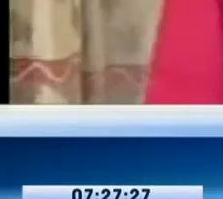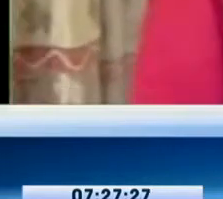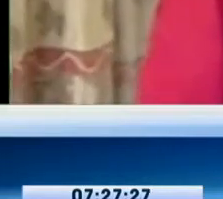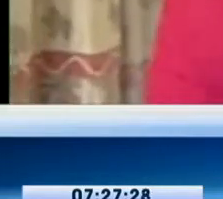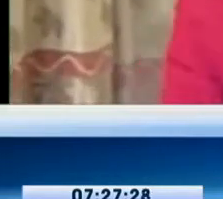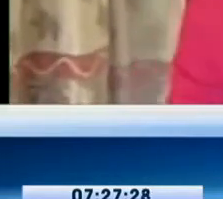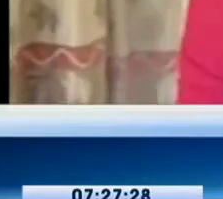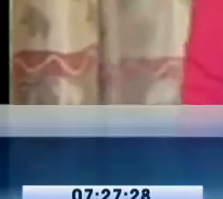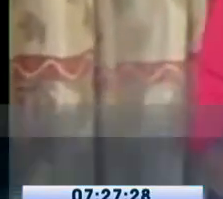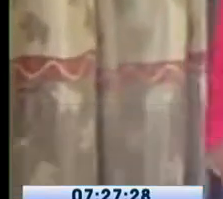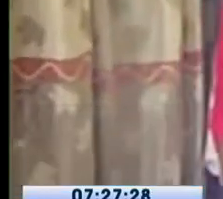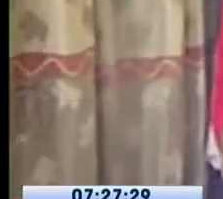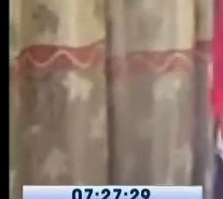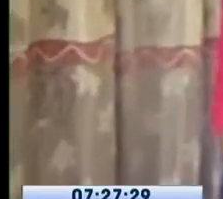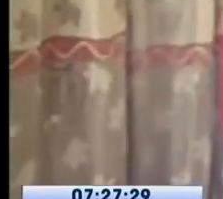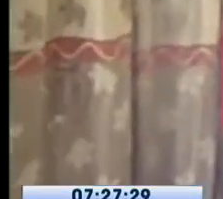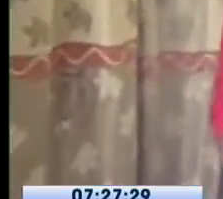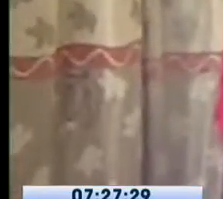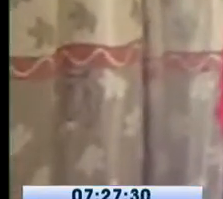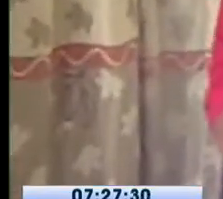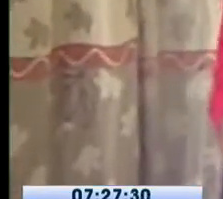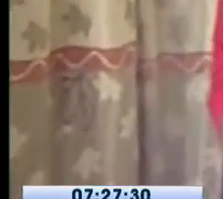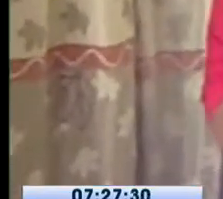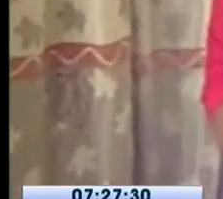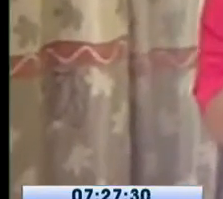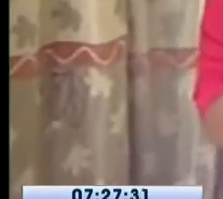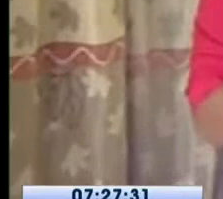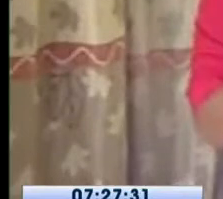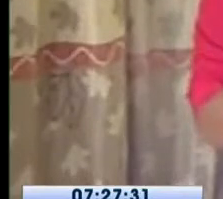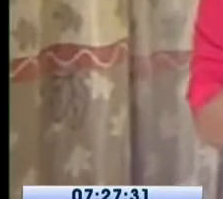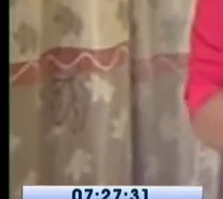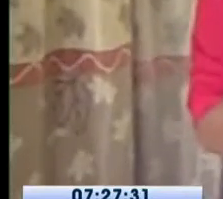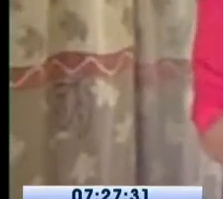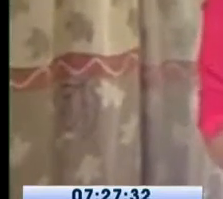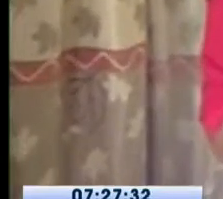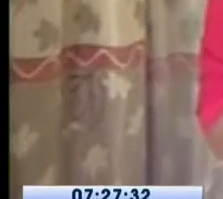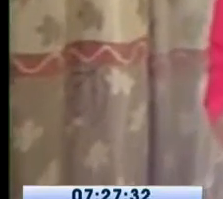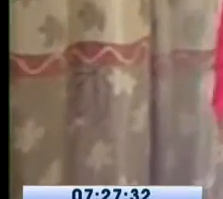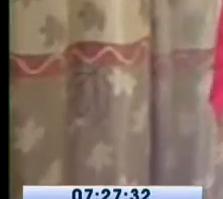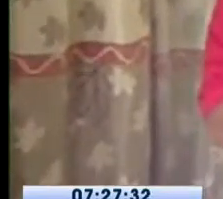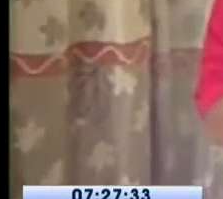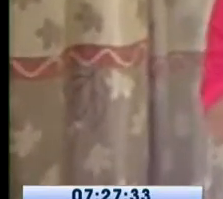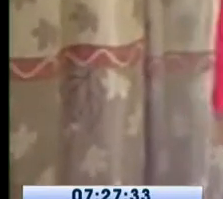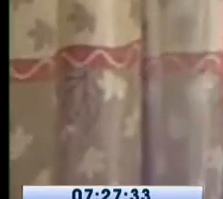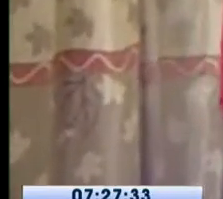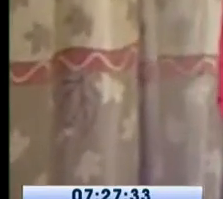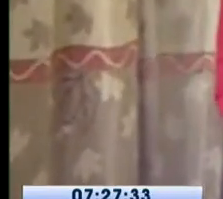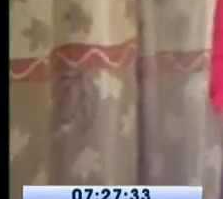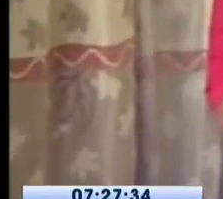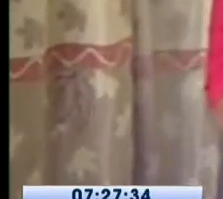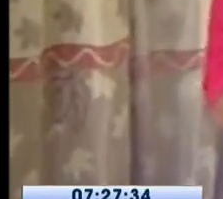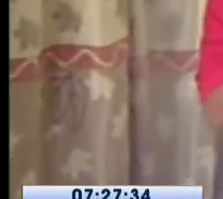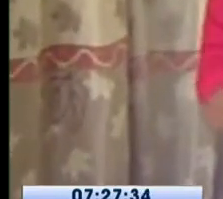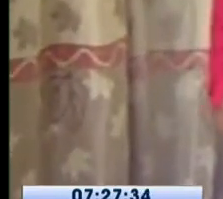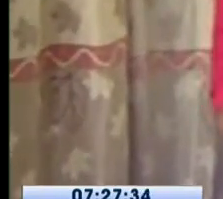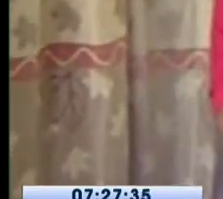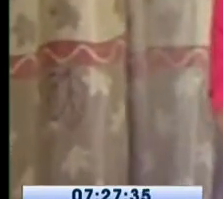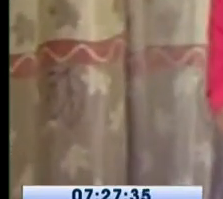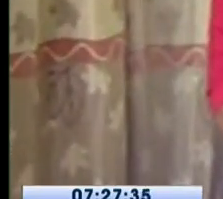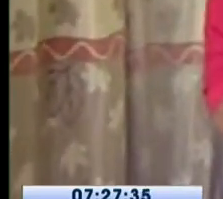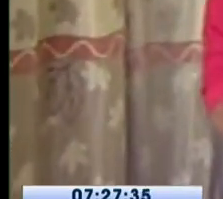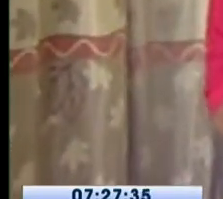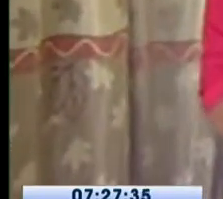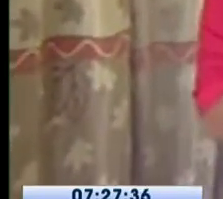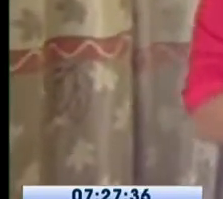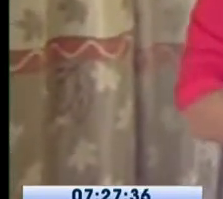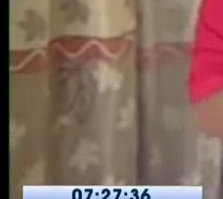vamos a probar estas delicias que nos han preparado los habitantes de este populoso sector. ¿Dónde estoy? Más adelante se los voy a contar. Mientras tanto, vamos a regresar con